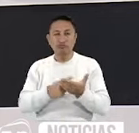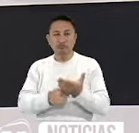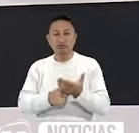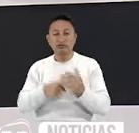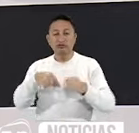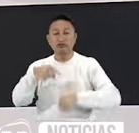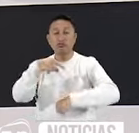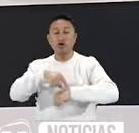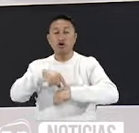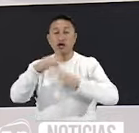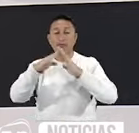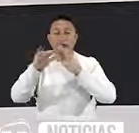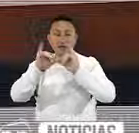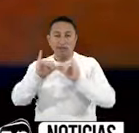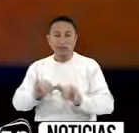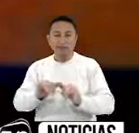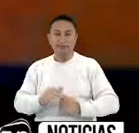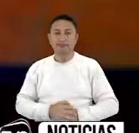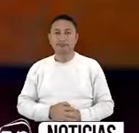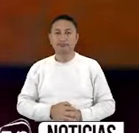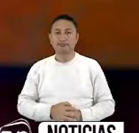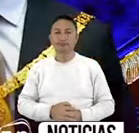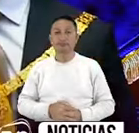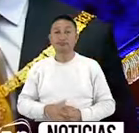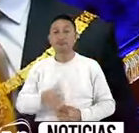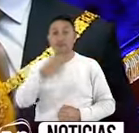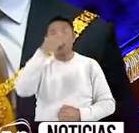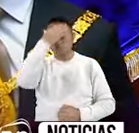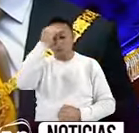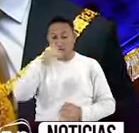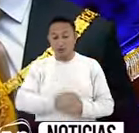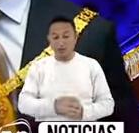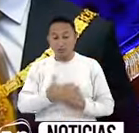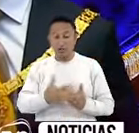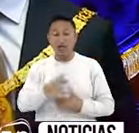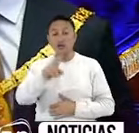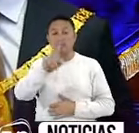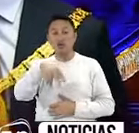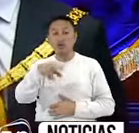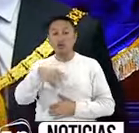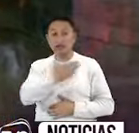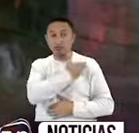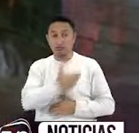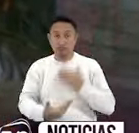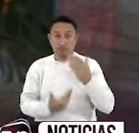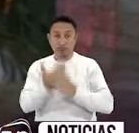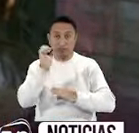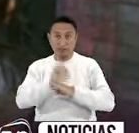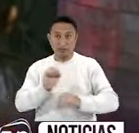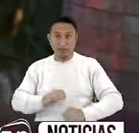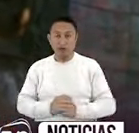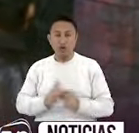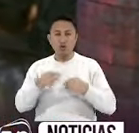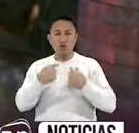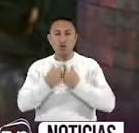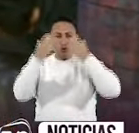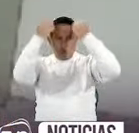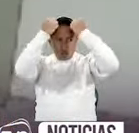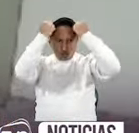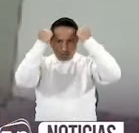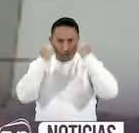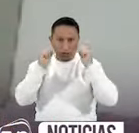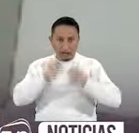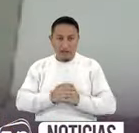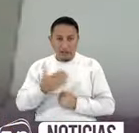queda. Daniel Noboa no cumplía ni 2 meses de haber asumido la presidencia y grupos terroristas ya habrían estado fraguando sacarlo